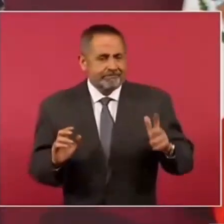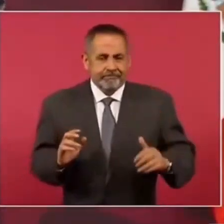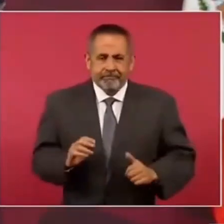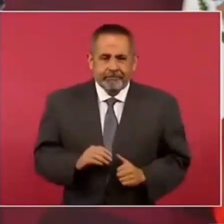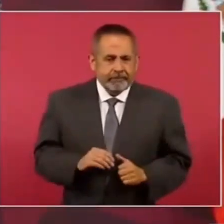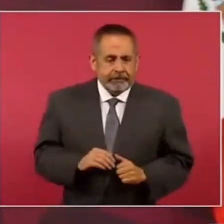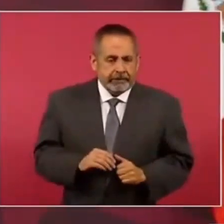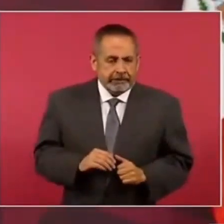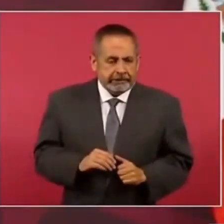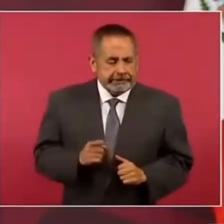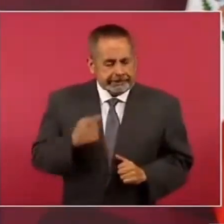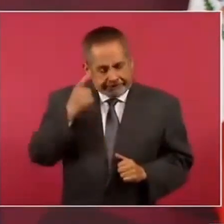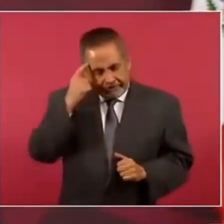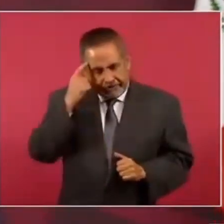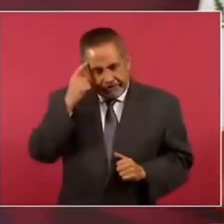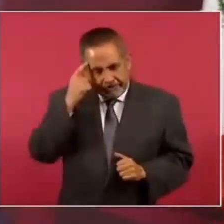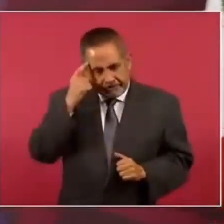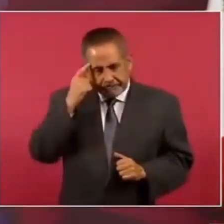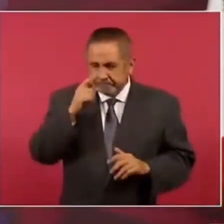Entonces,